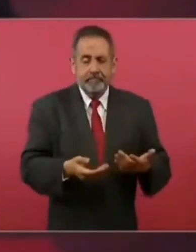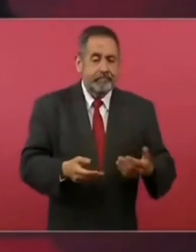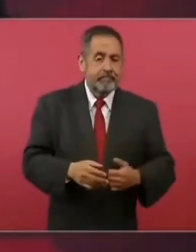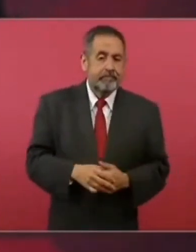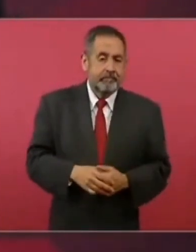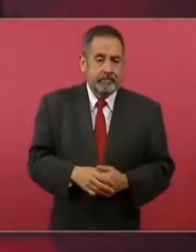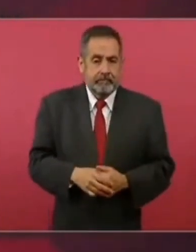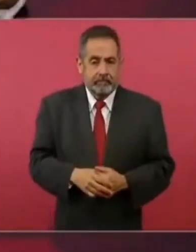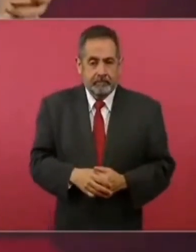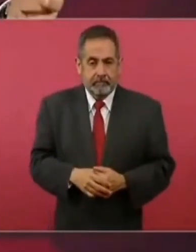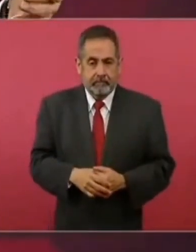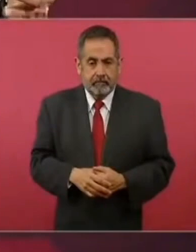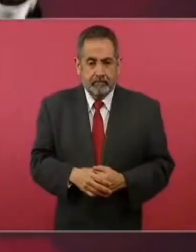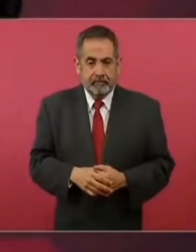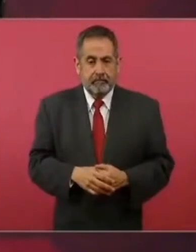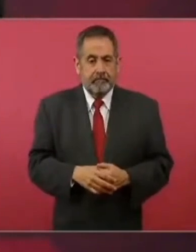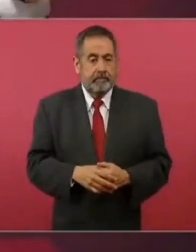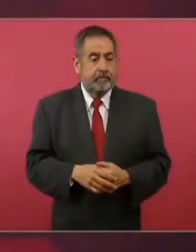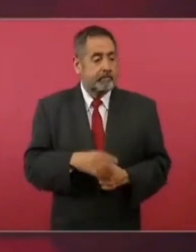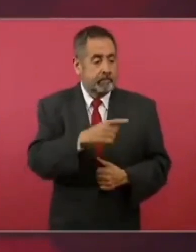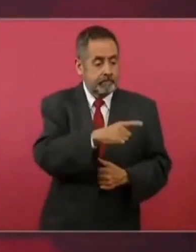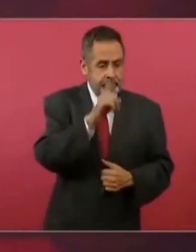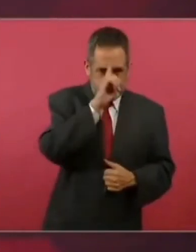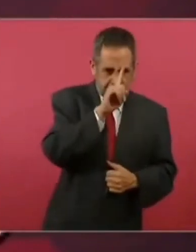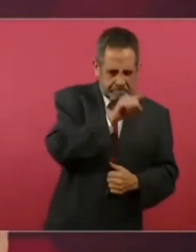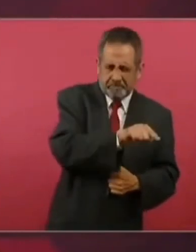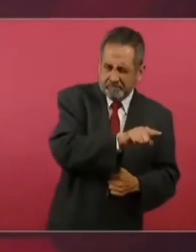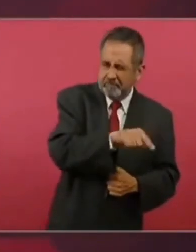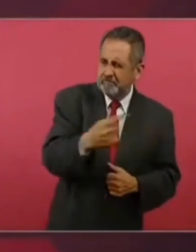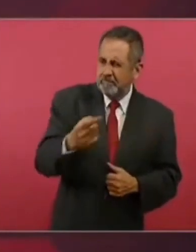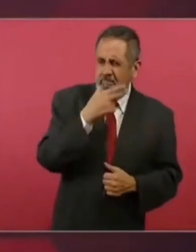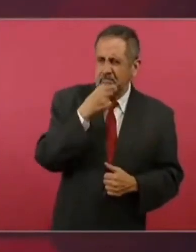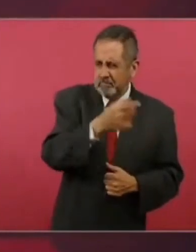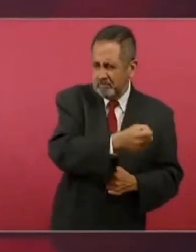Y él se lo recomienda a Fox.